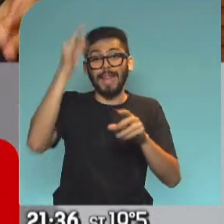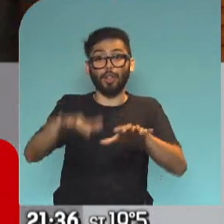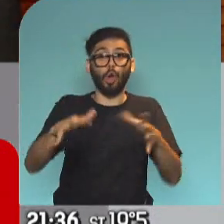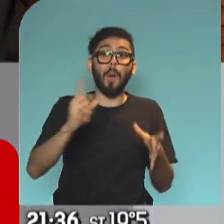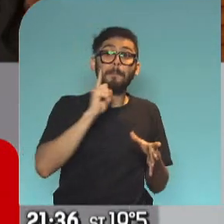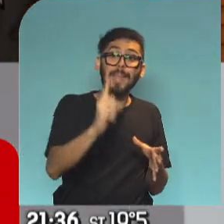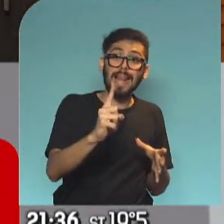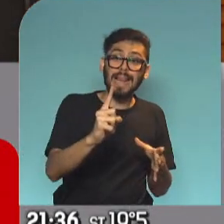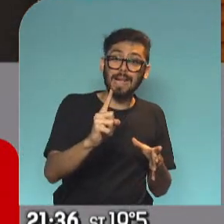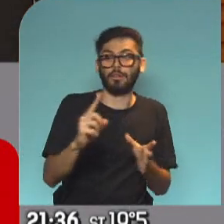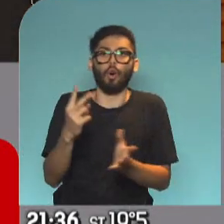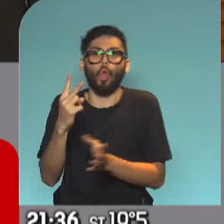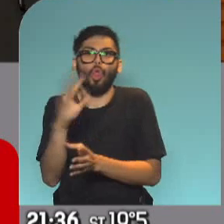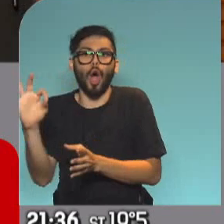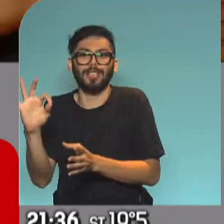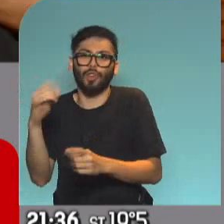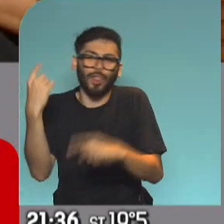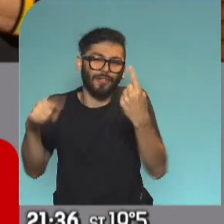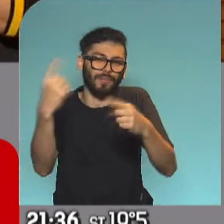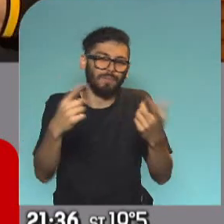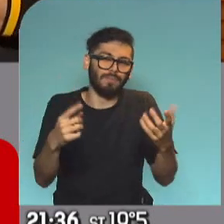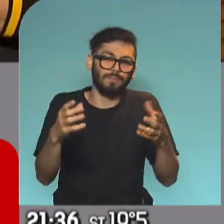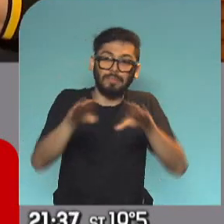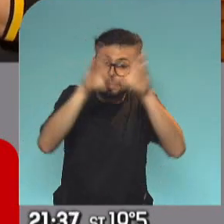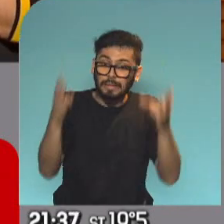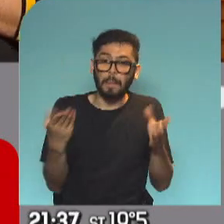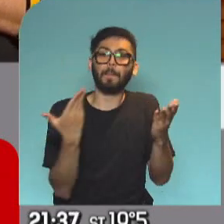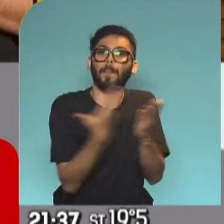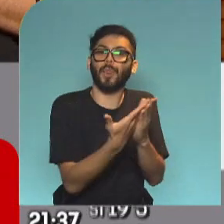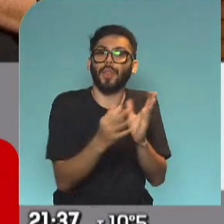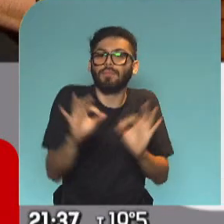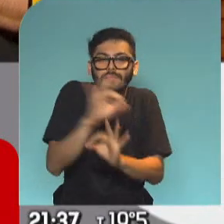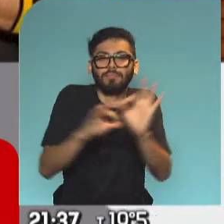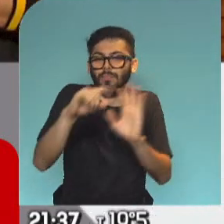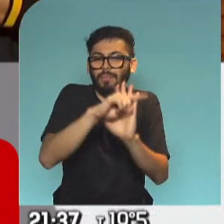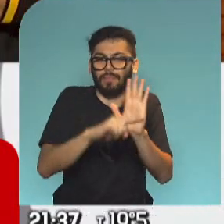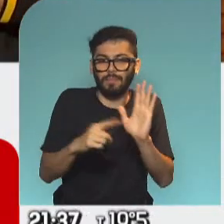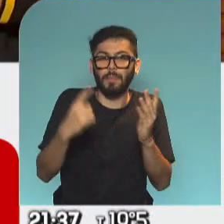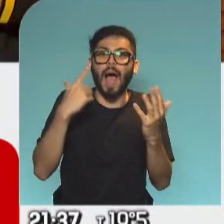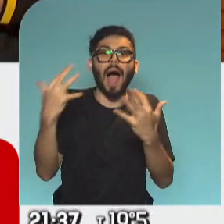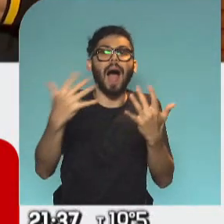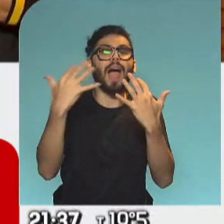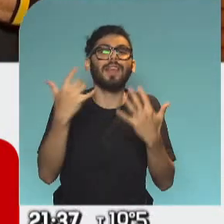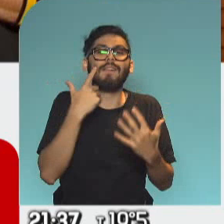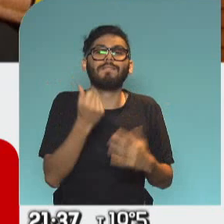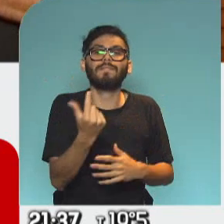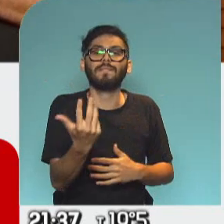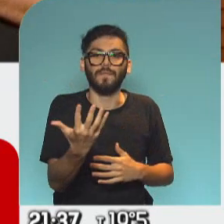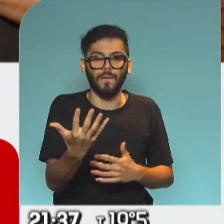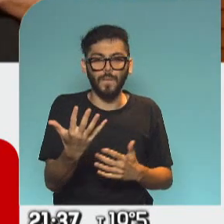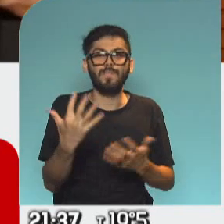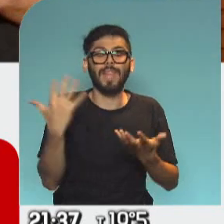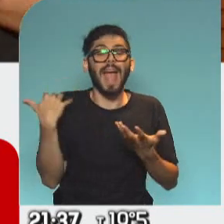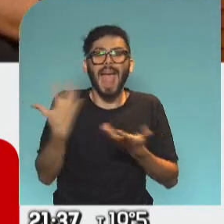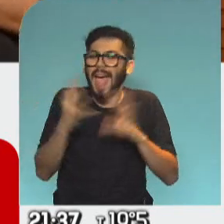teatro de 200. Claro. Cada protocolo va a ser diferente para cada espacio y para su circulación de aire. Así que el protocolo